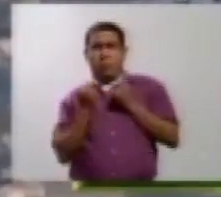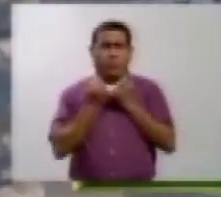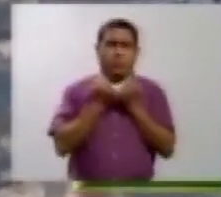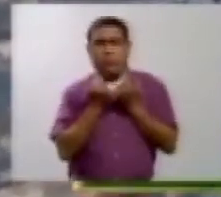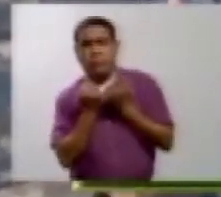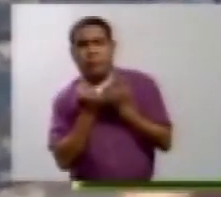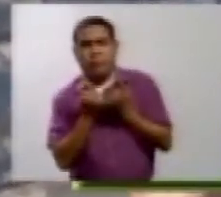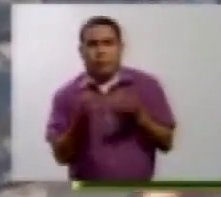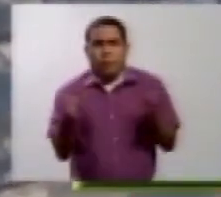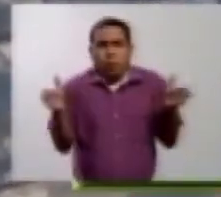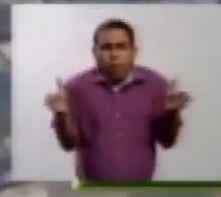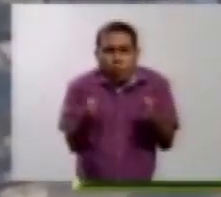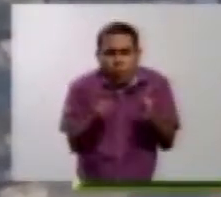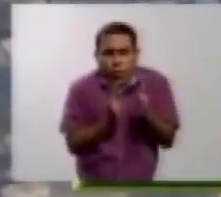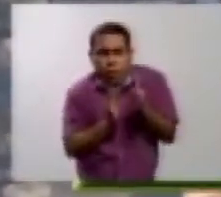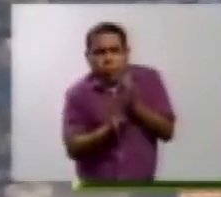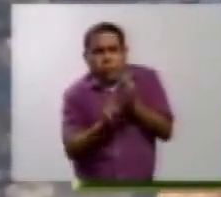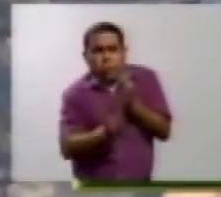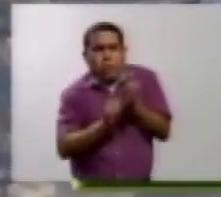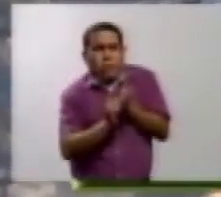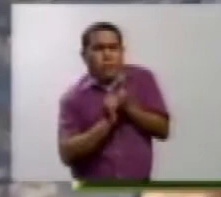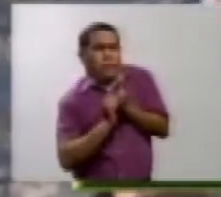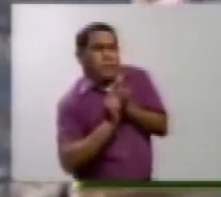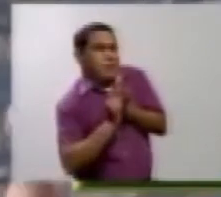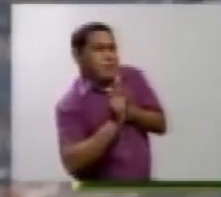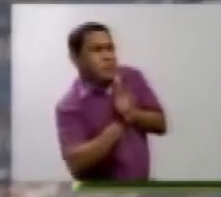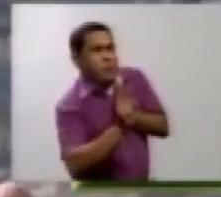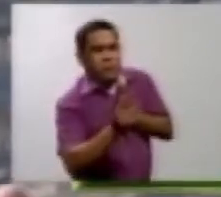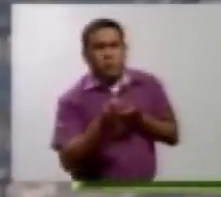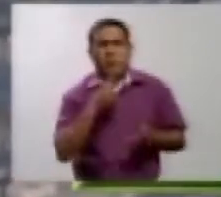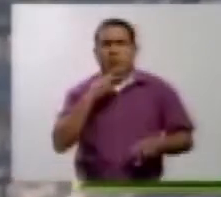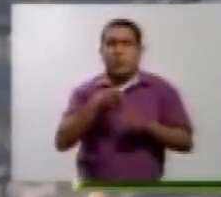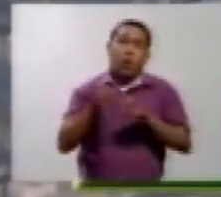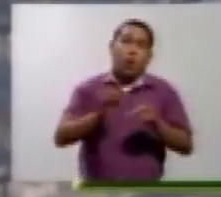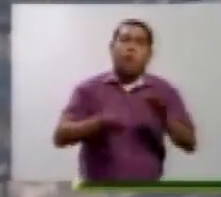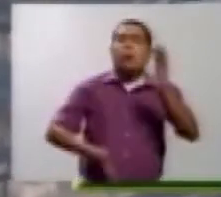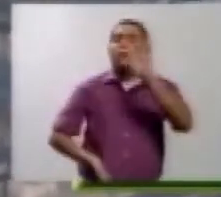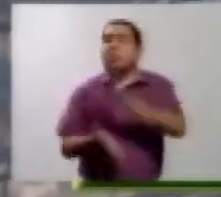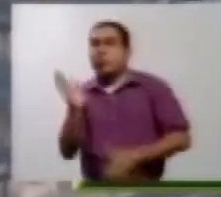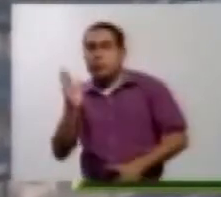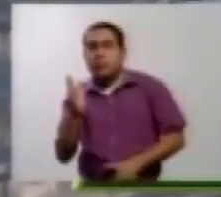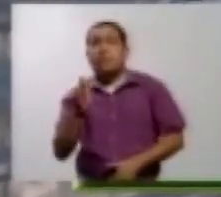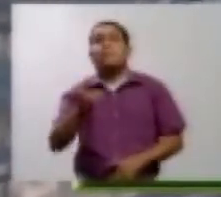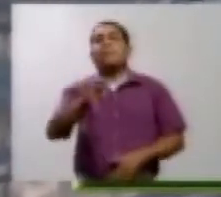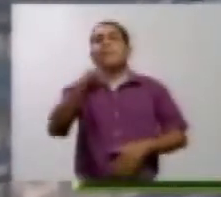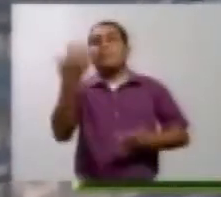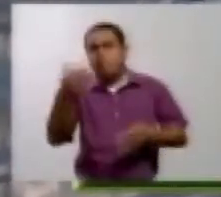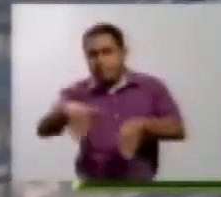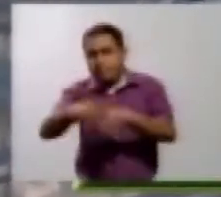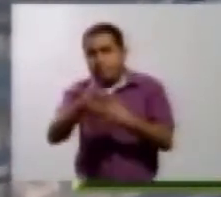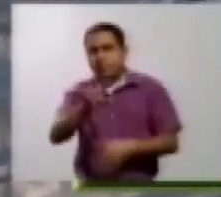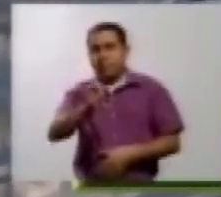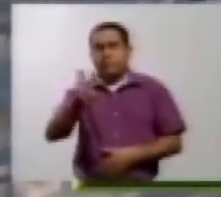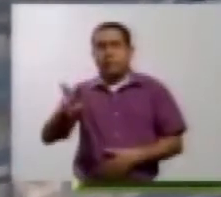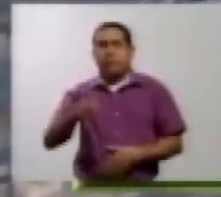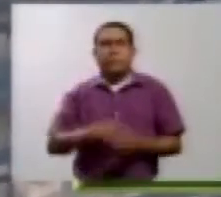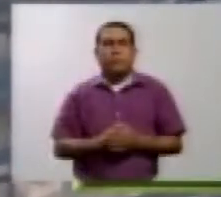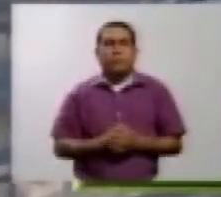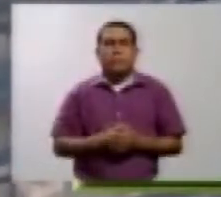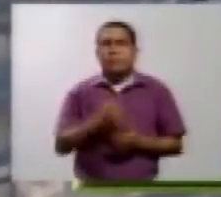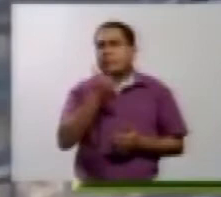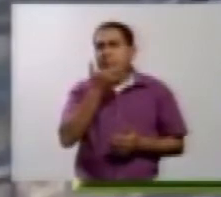estadio en un determinado momento y el volumen de personas que van a salir en un momento indicado de la 72, lo cual va a